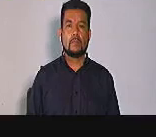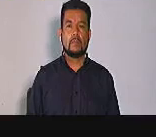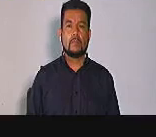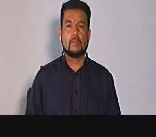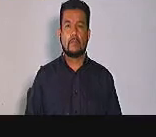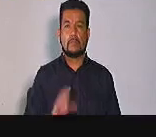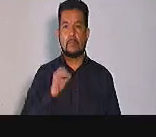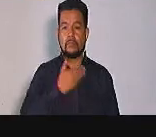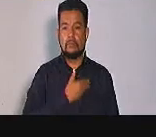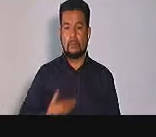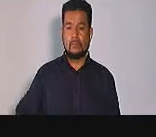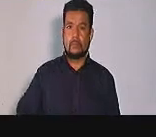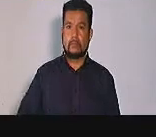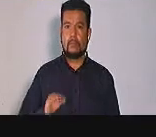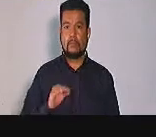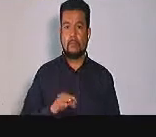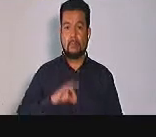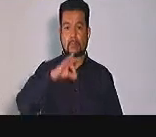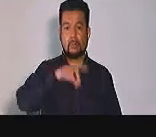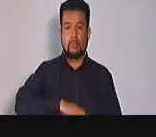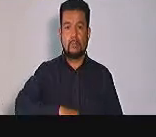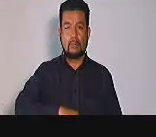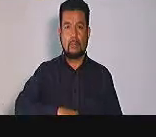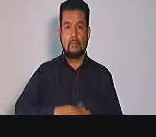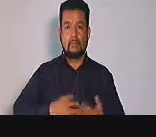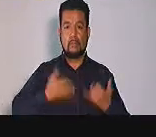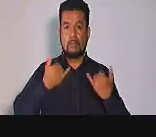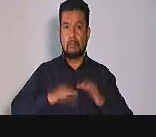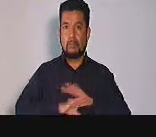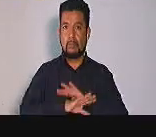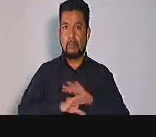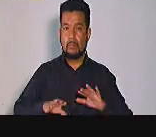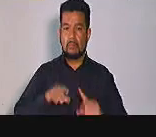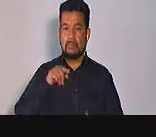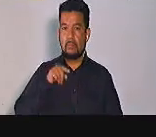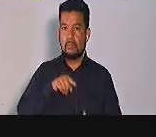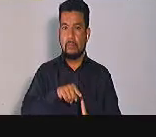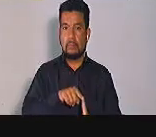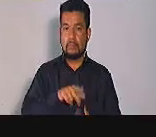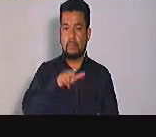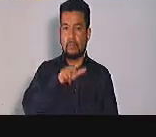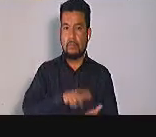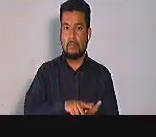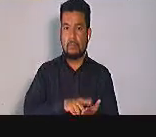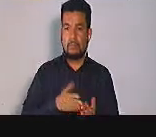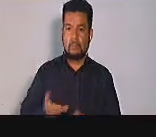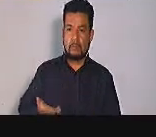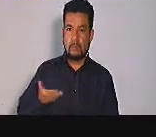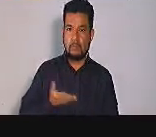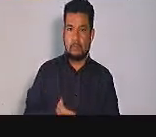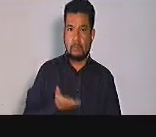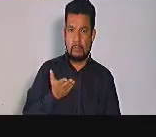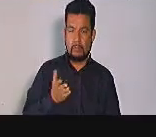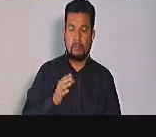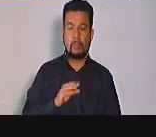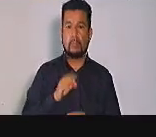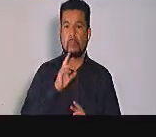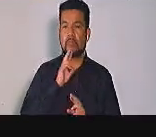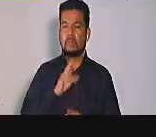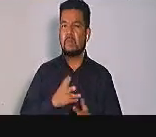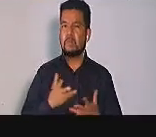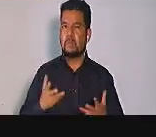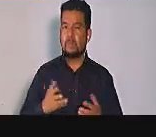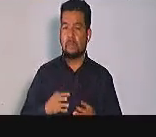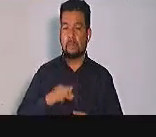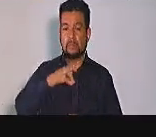Listo, señor presidente, le informo finalizada la votación para la aprobación de la proposición realizada. Le anuncio el